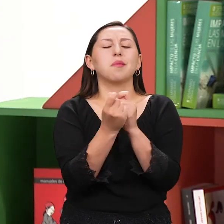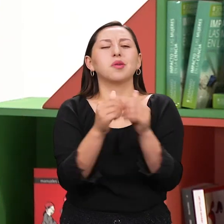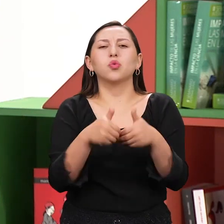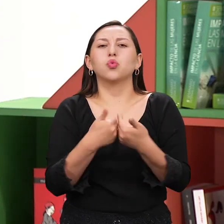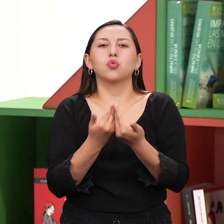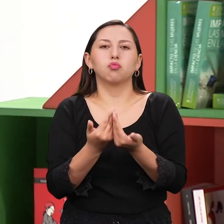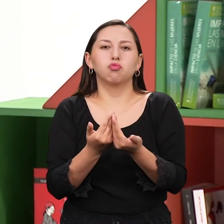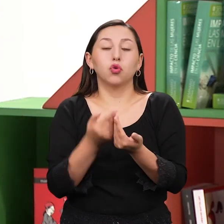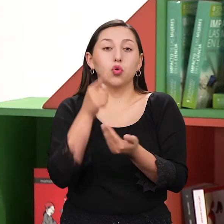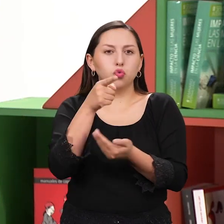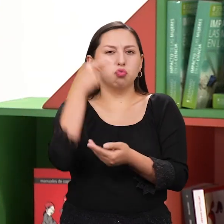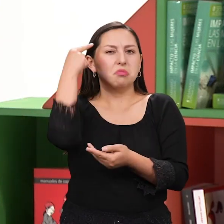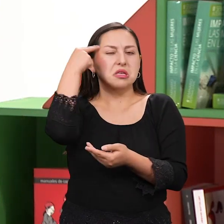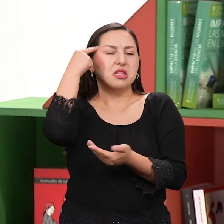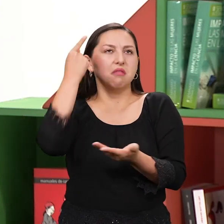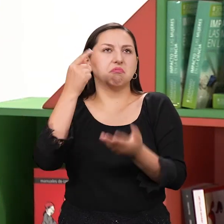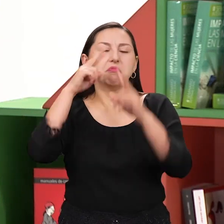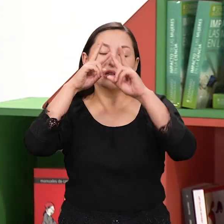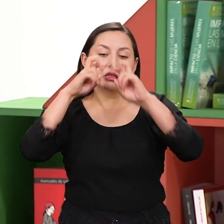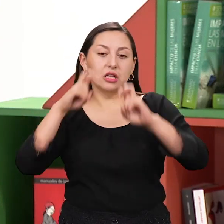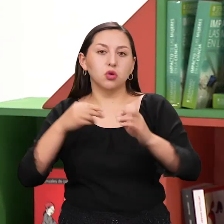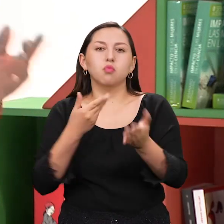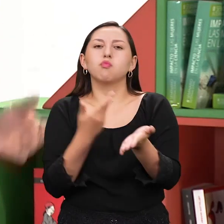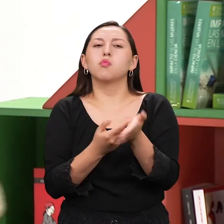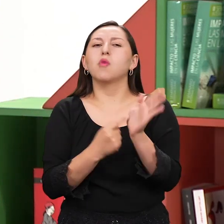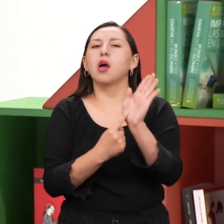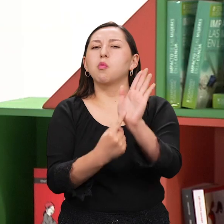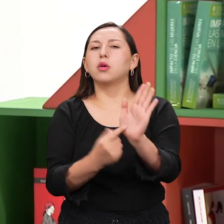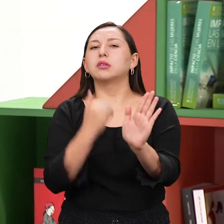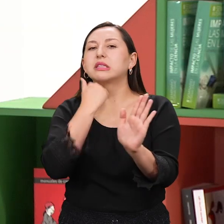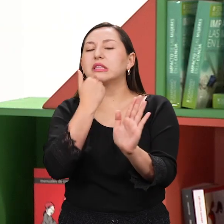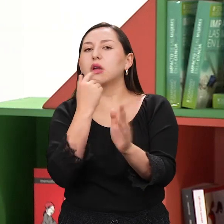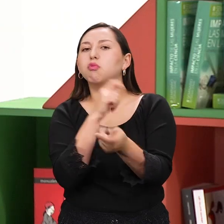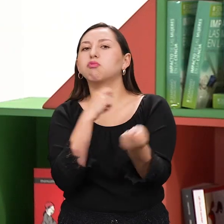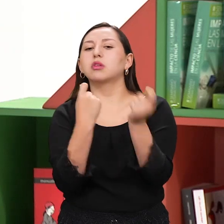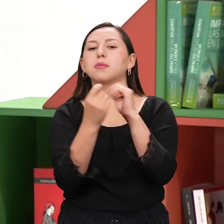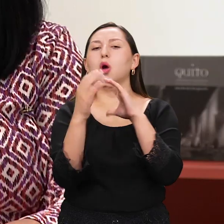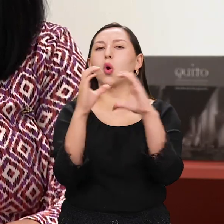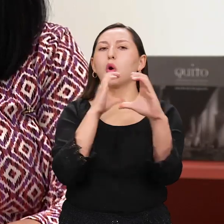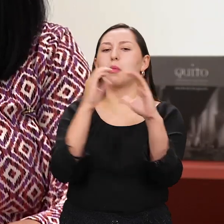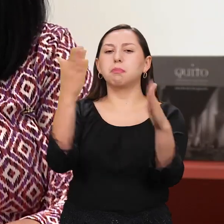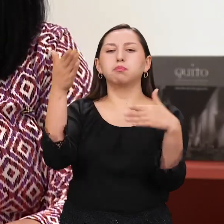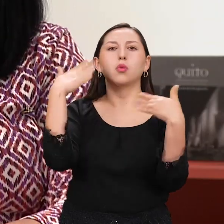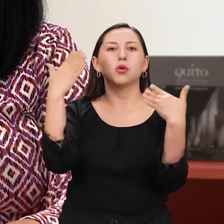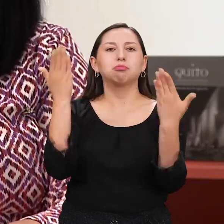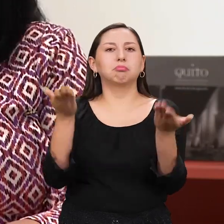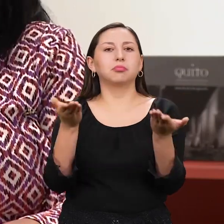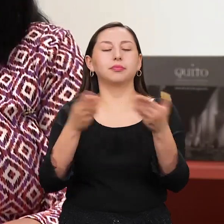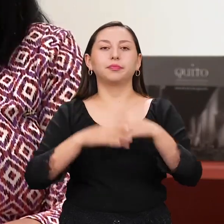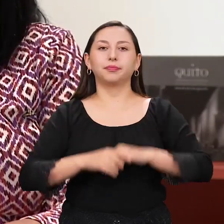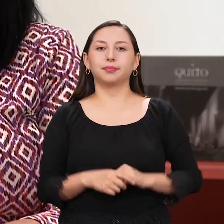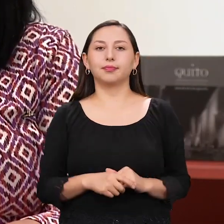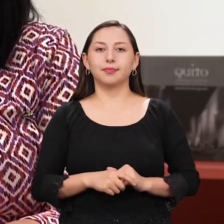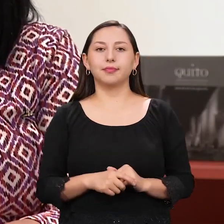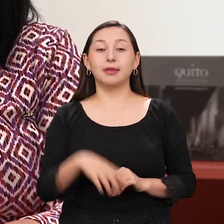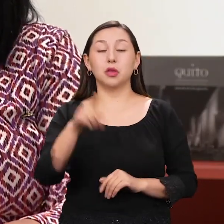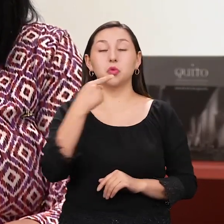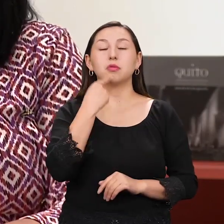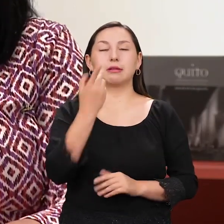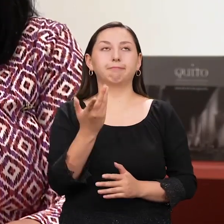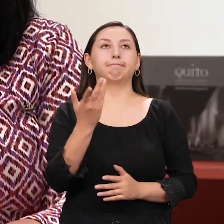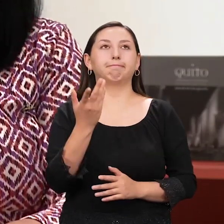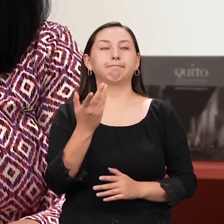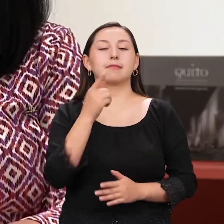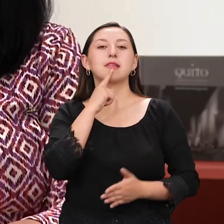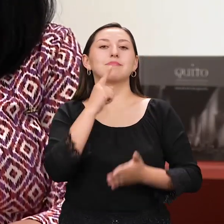cambiar con esto? ¿Cuál sería la propuesta? ¿Qué tendríamos que redirigir, el tema de la comunicación? Concretando un poco sobre la pregunta que me has